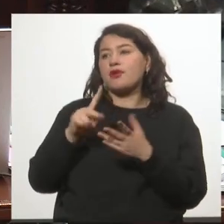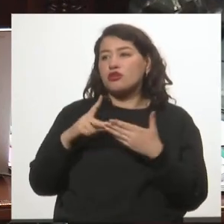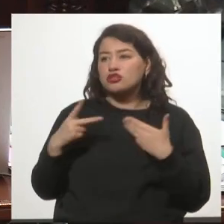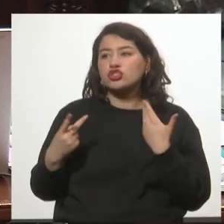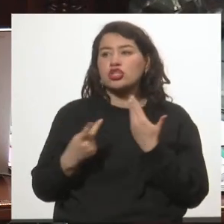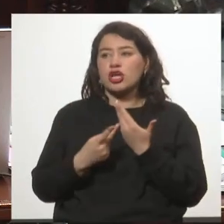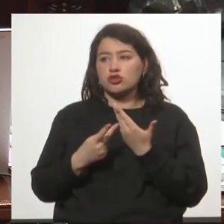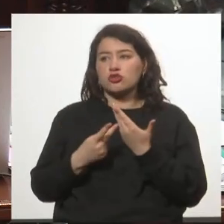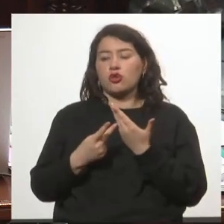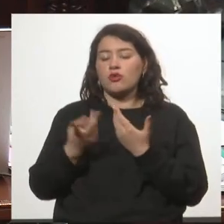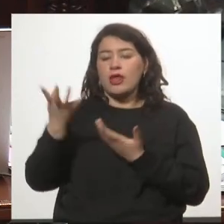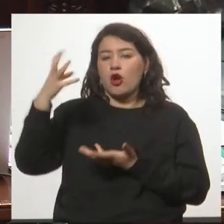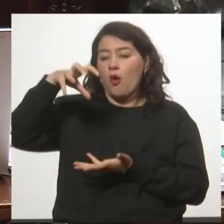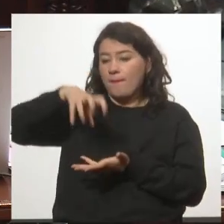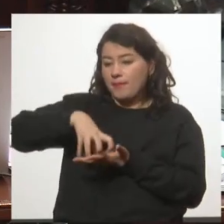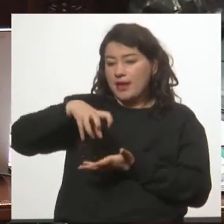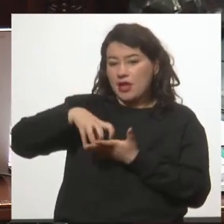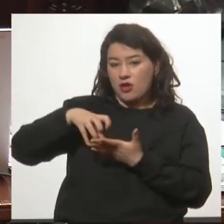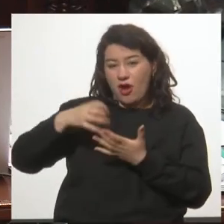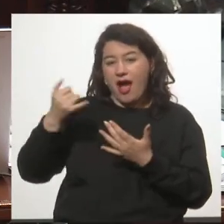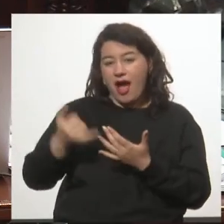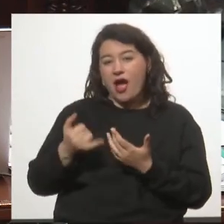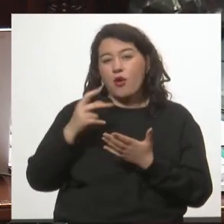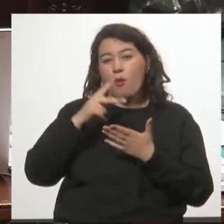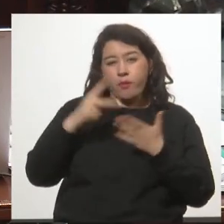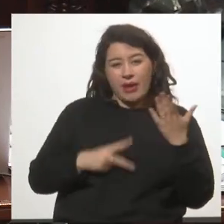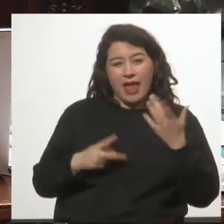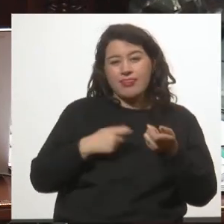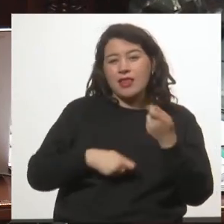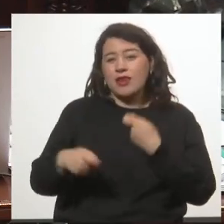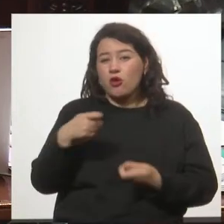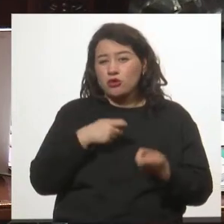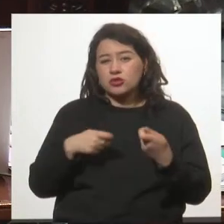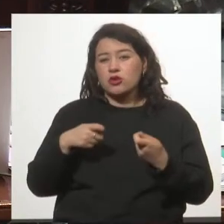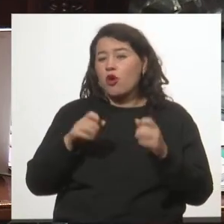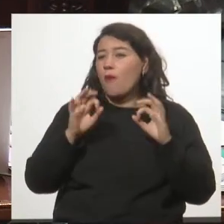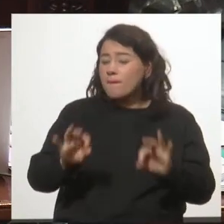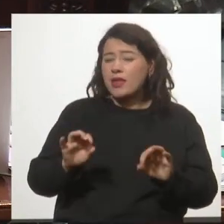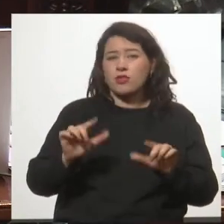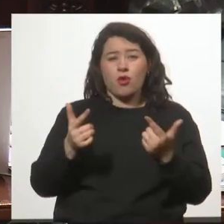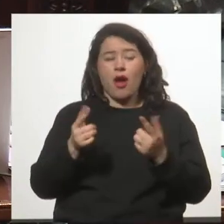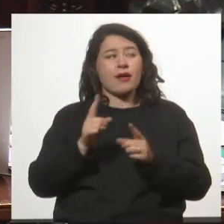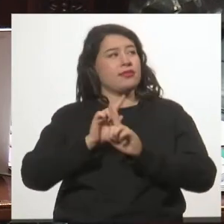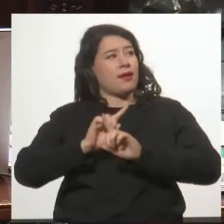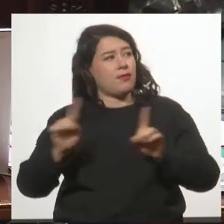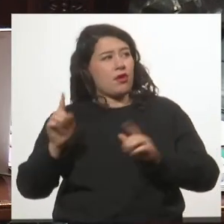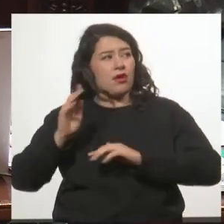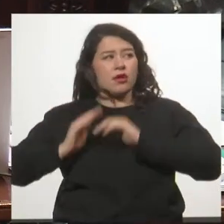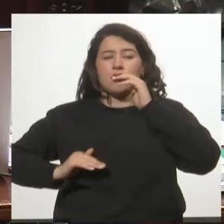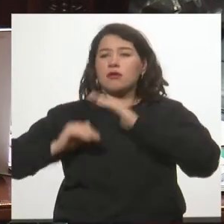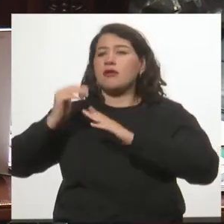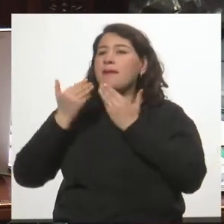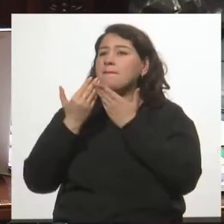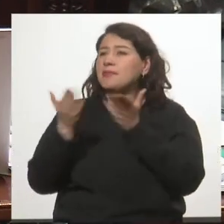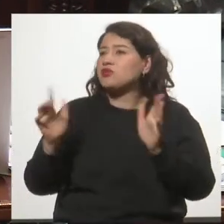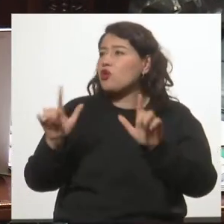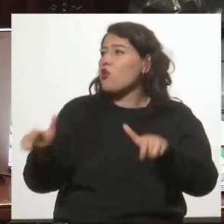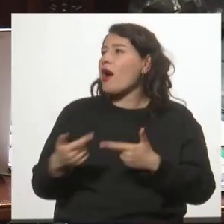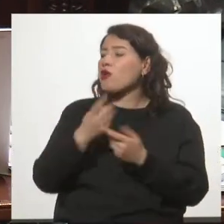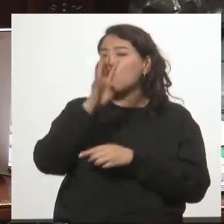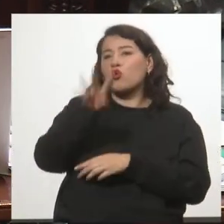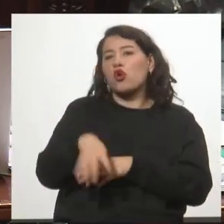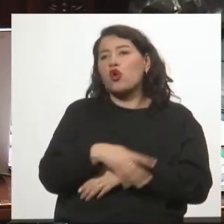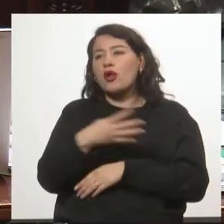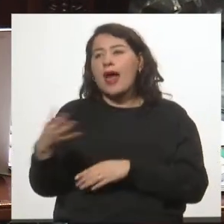multifuncional existía un plan de negocios incompleto así mismo la construcción se inició sin la existencia de un cronograma